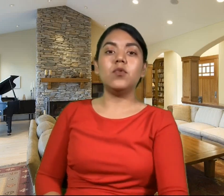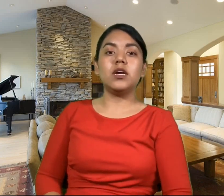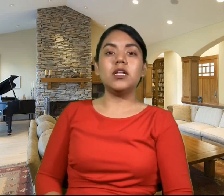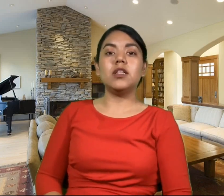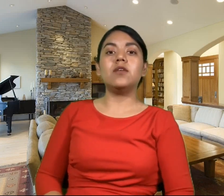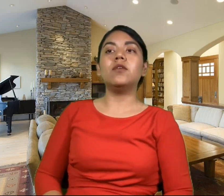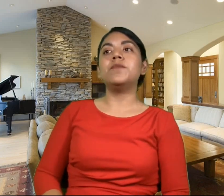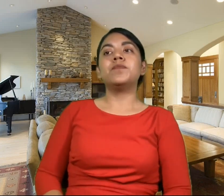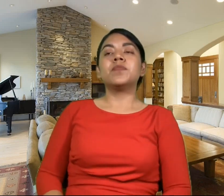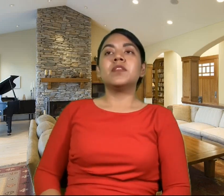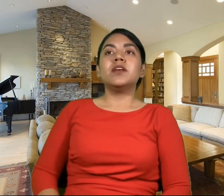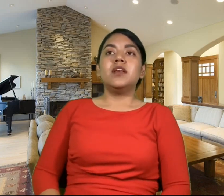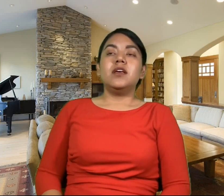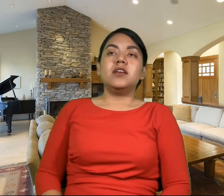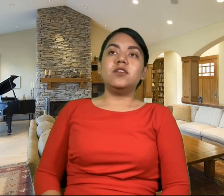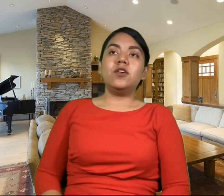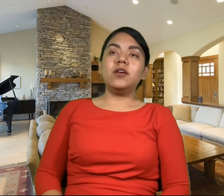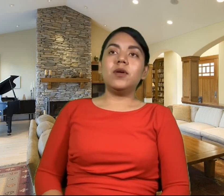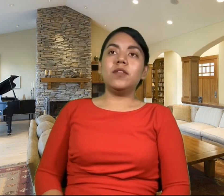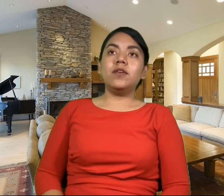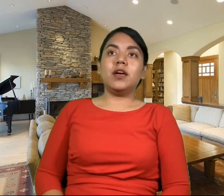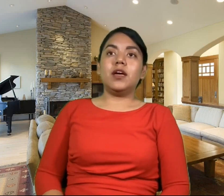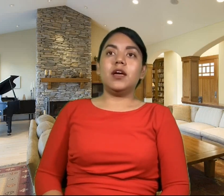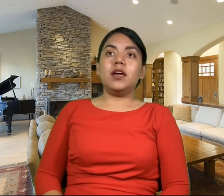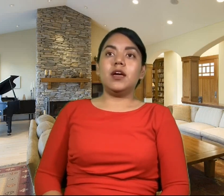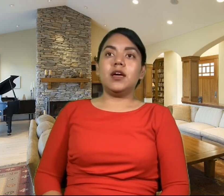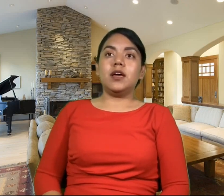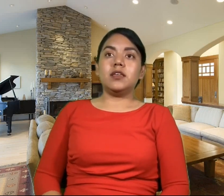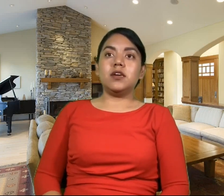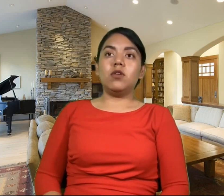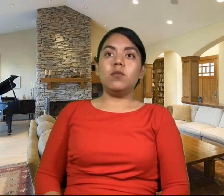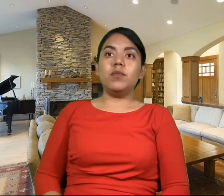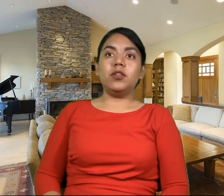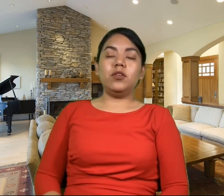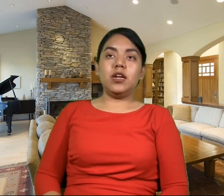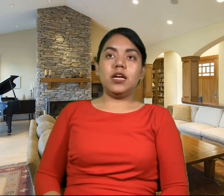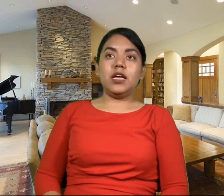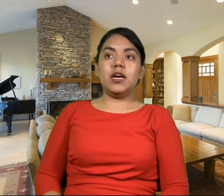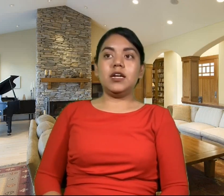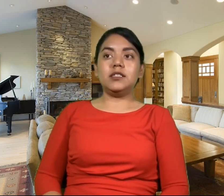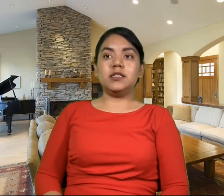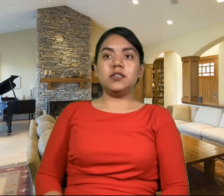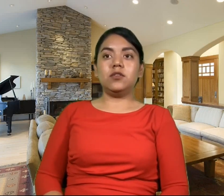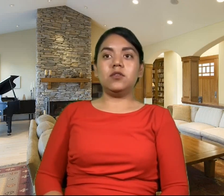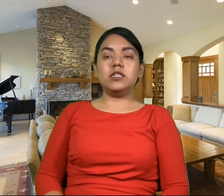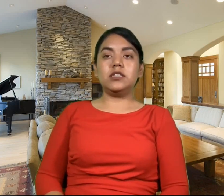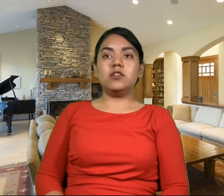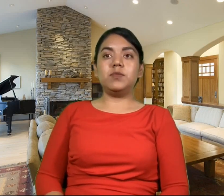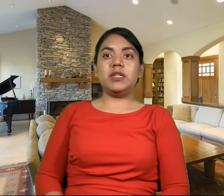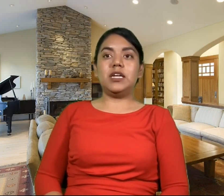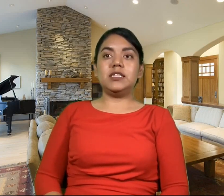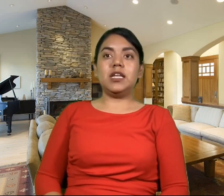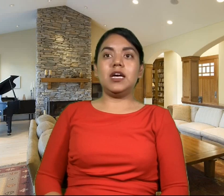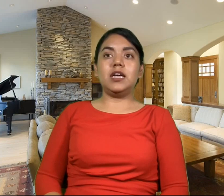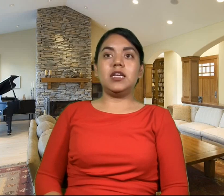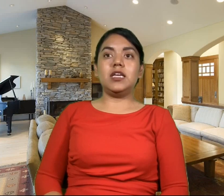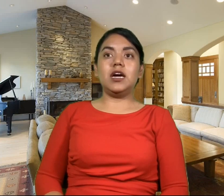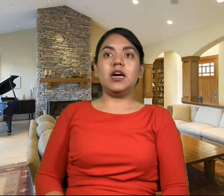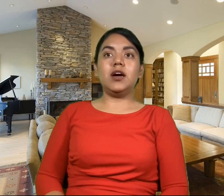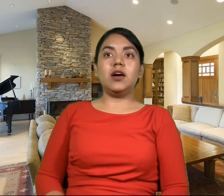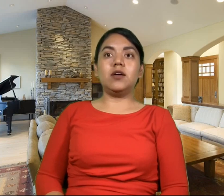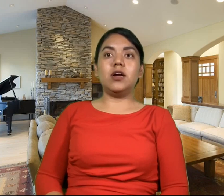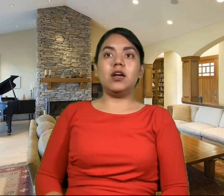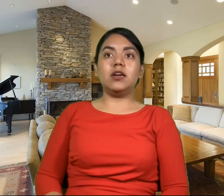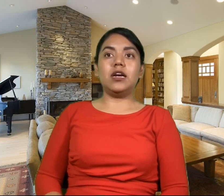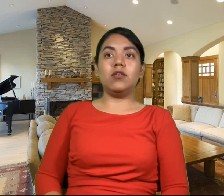era muy crítico. Yo recuerdo que llegó el momento en el que ella necesitó estar hospitalizada y